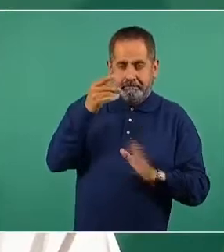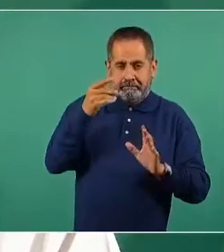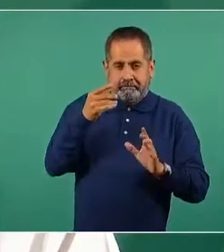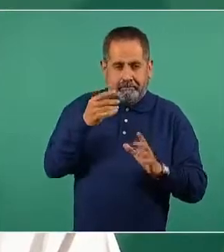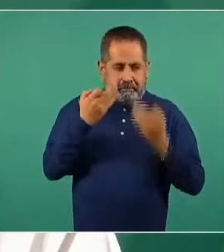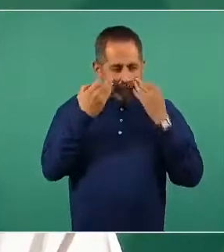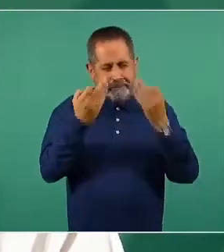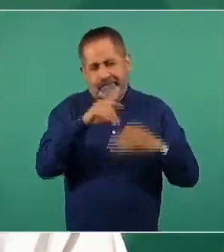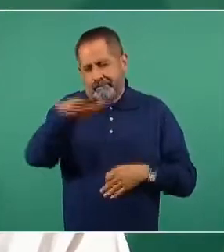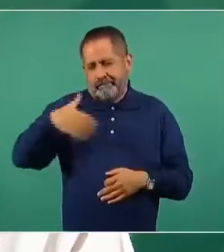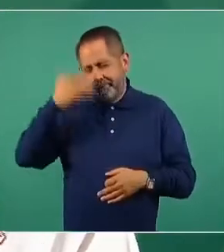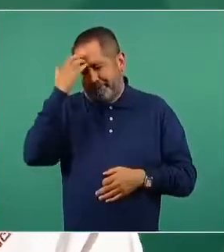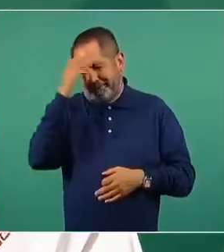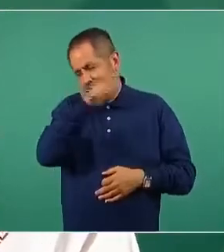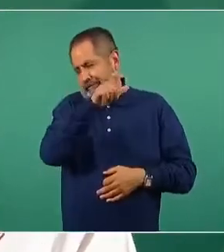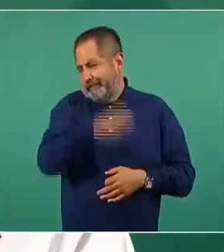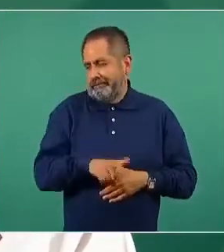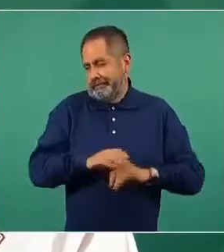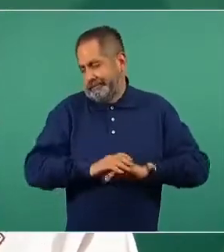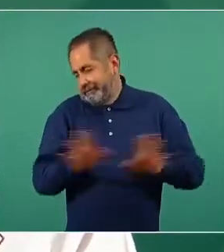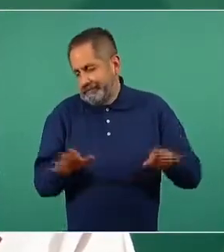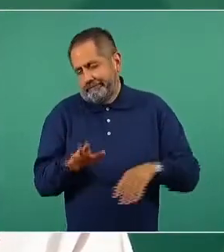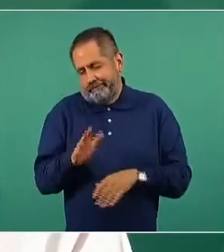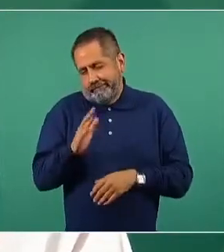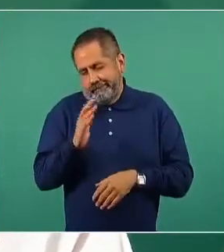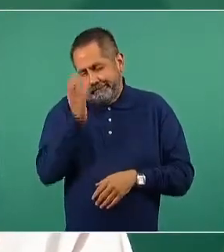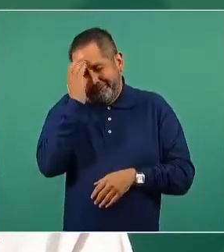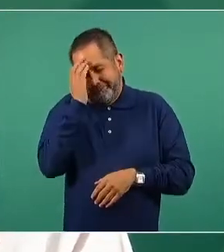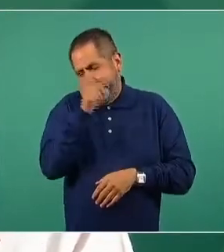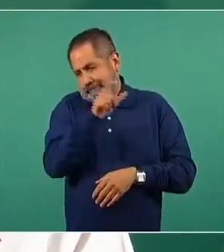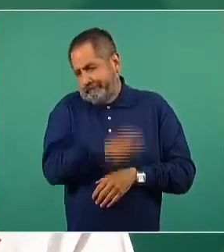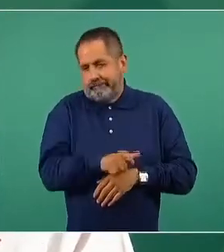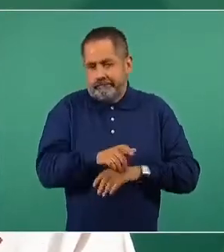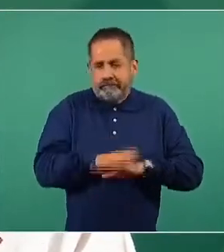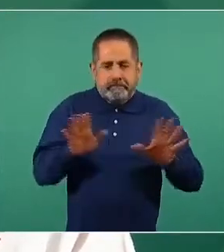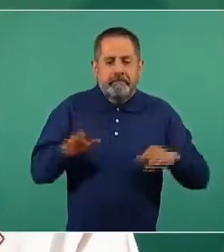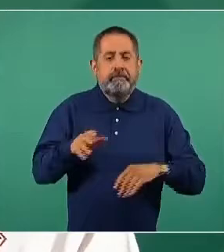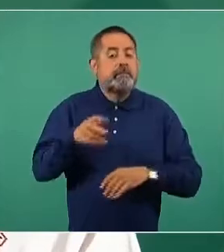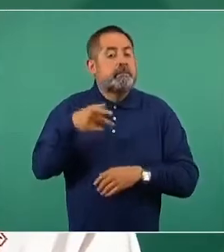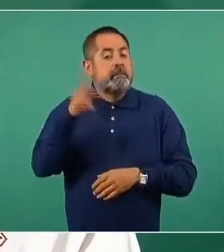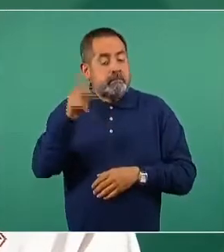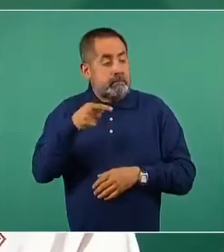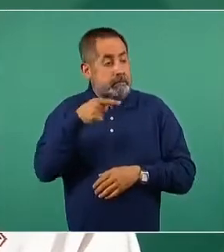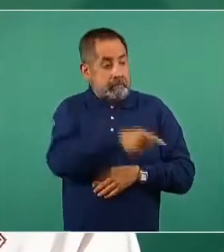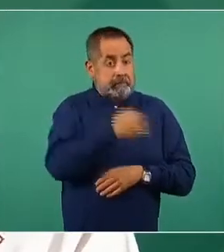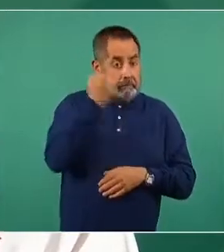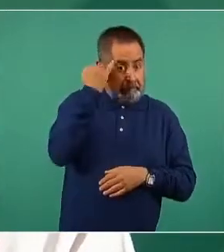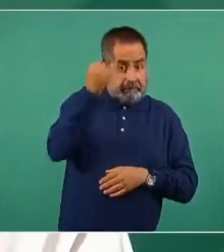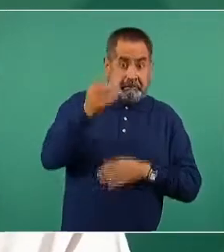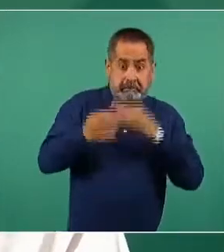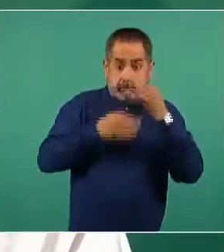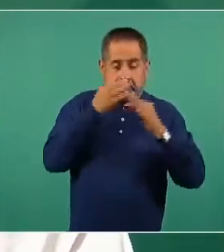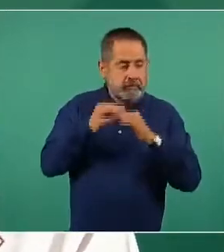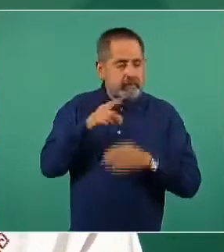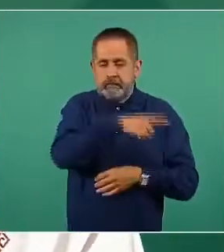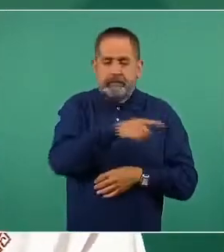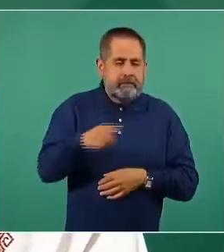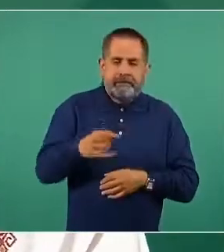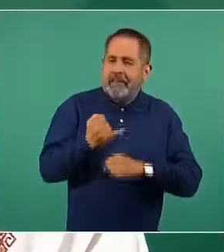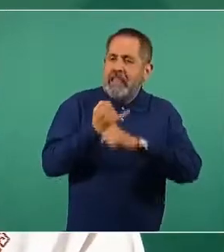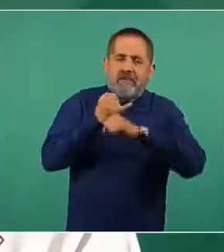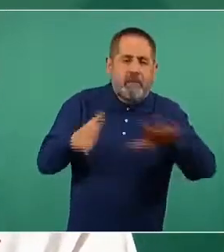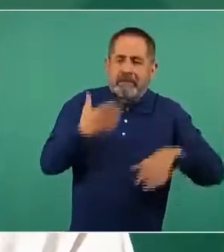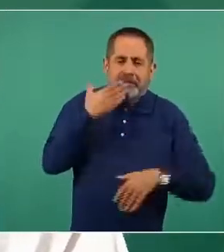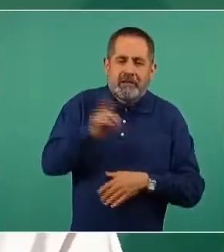poco evidente para muchas personas. Pero una vez que se ha propiciado esta desinformación,